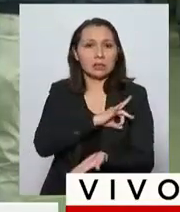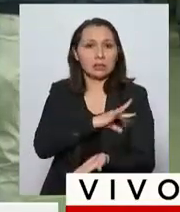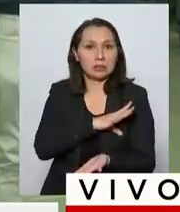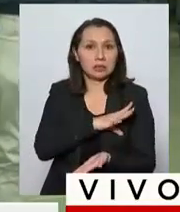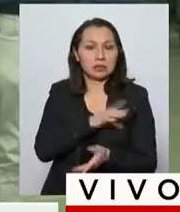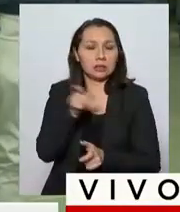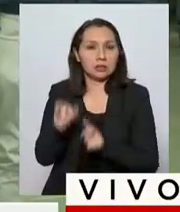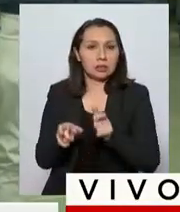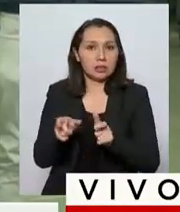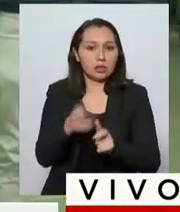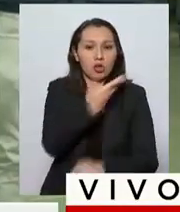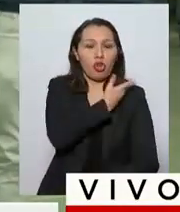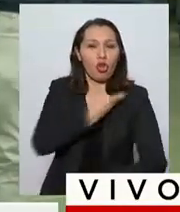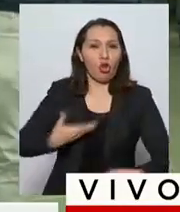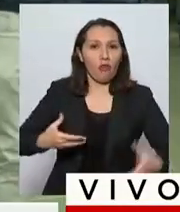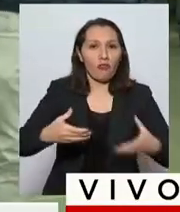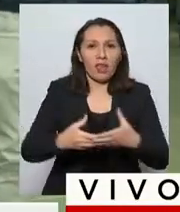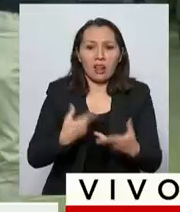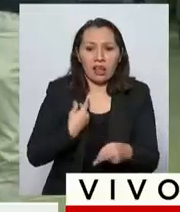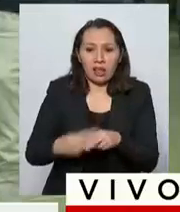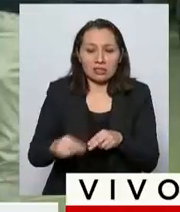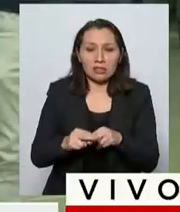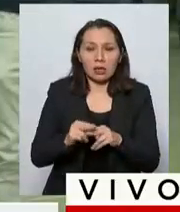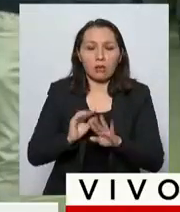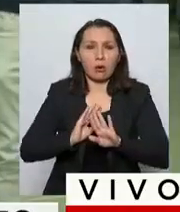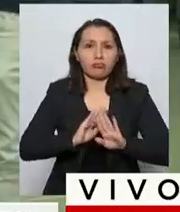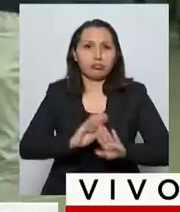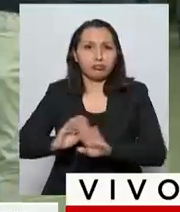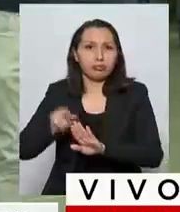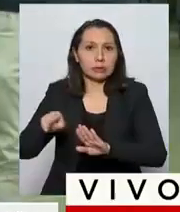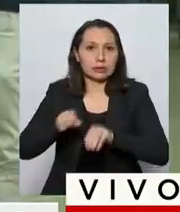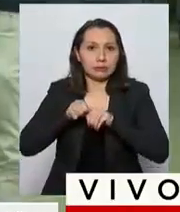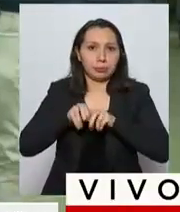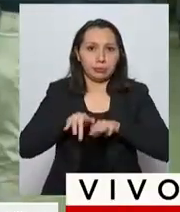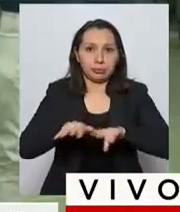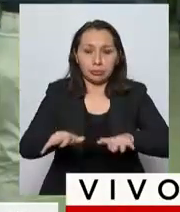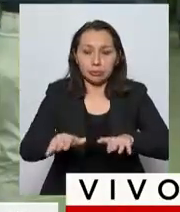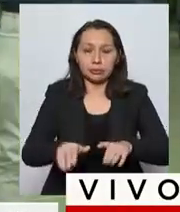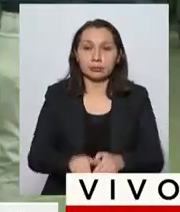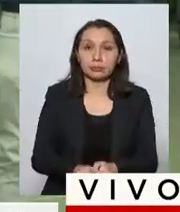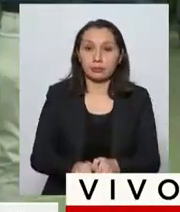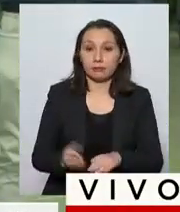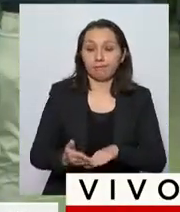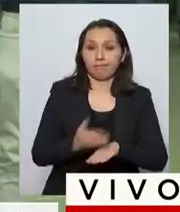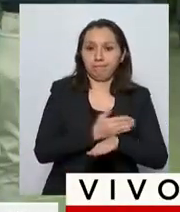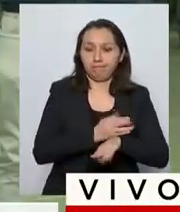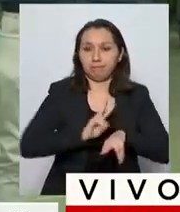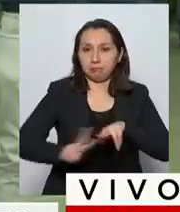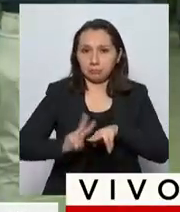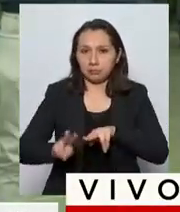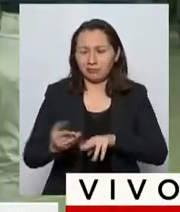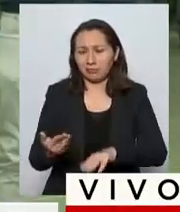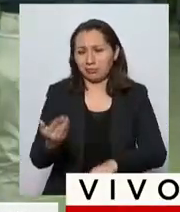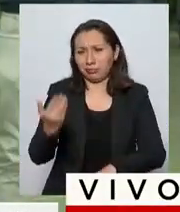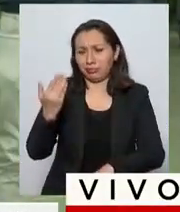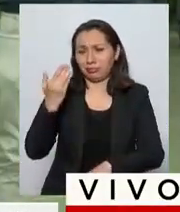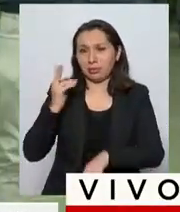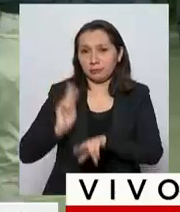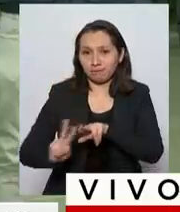chilenos, como gobiernos, para enfrentar esta pandemia? Prepararnos desde muy